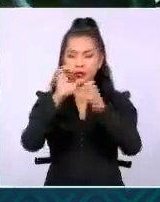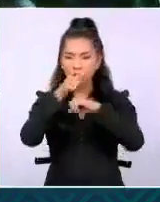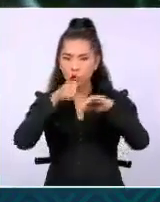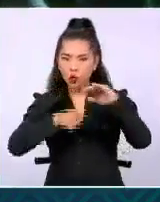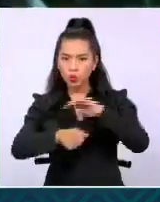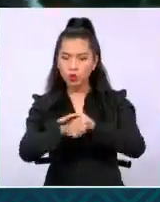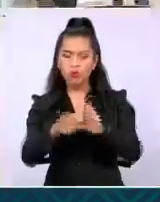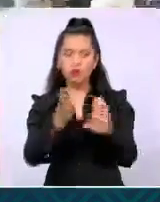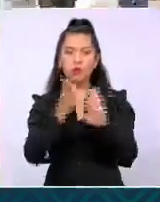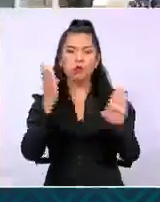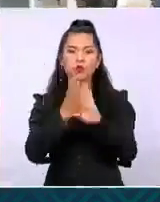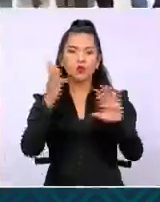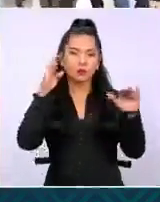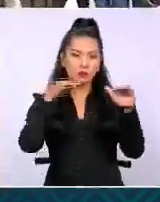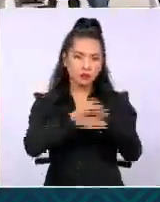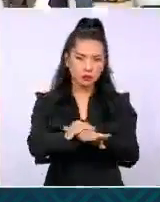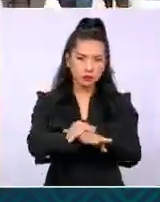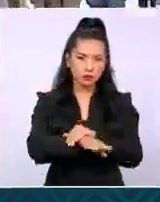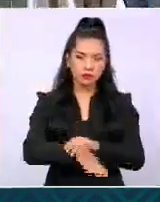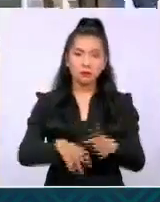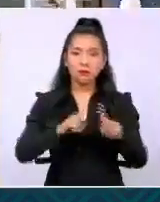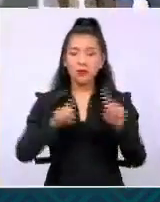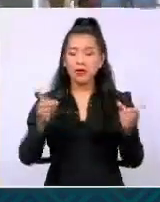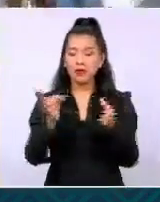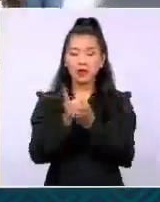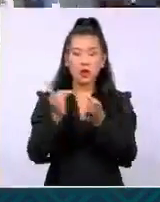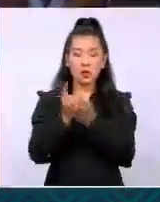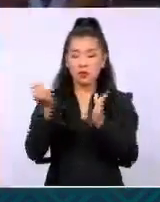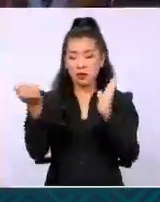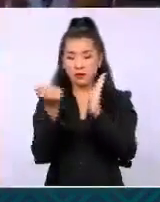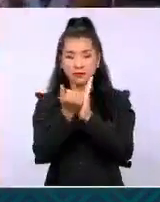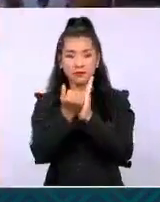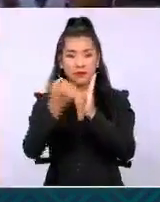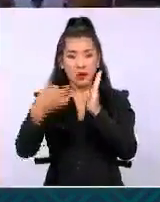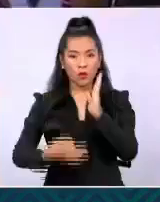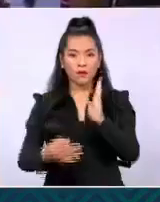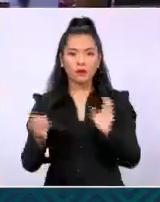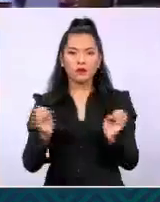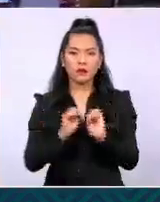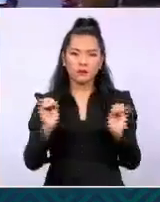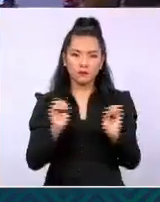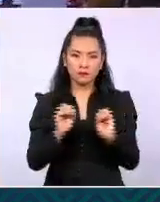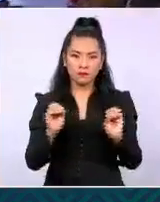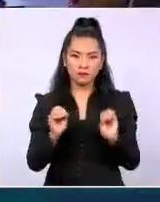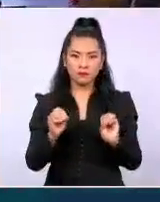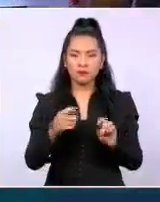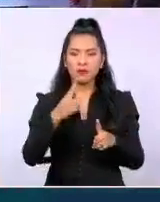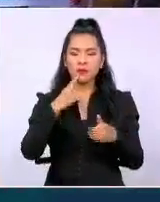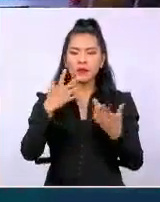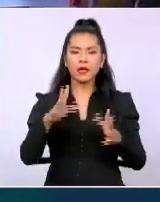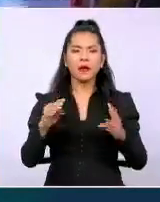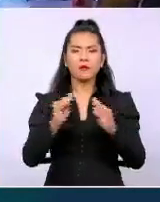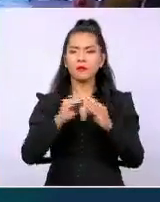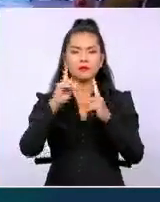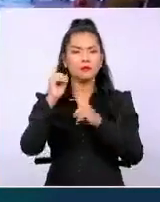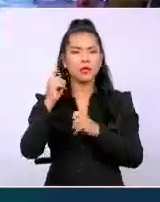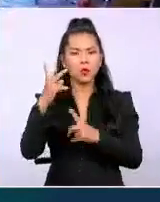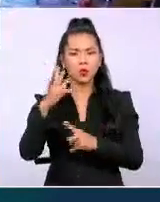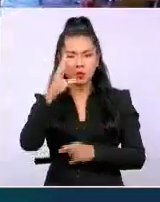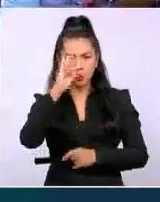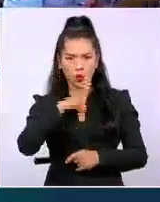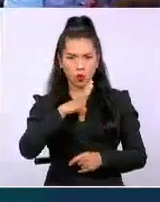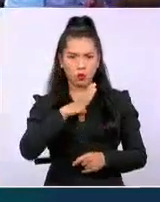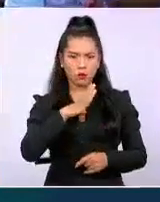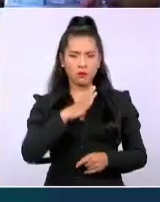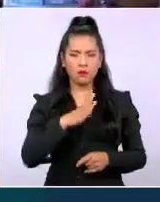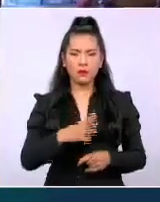servicio interdepartamental sin ninguna documentación. Como tenemos instrucciones del Comando General, de nuestro general